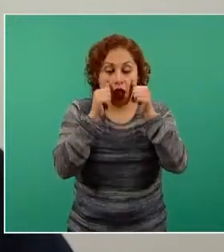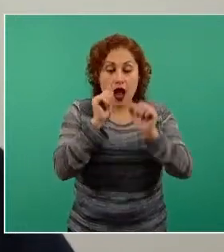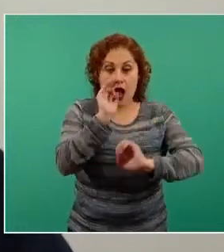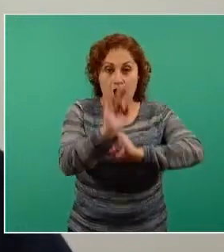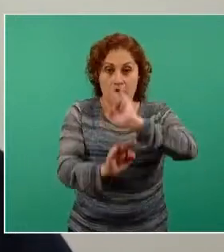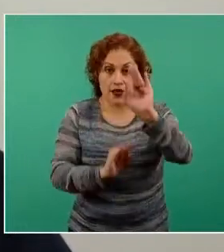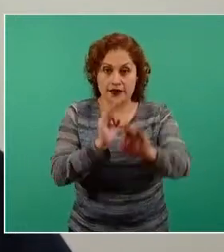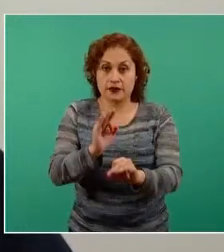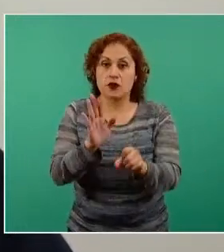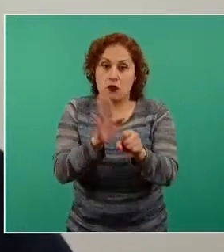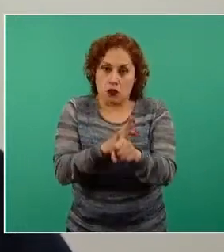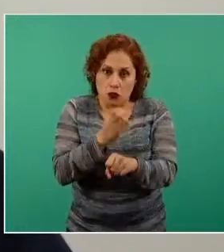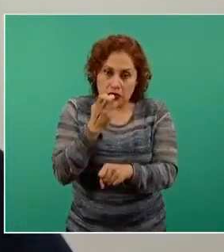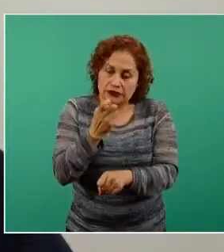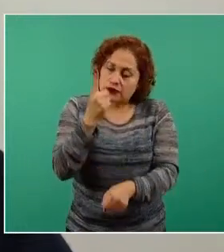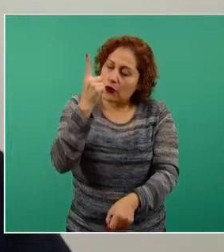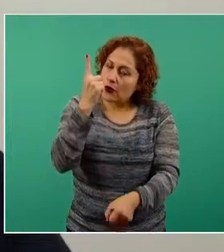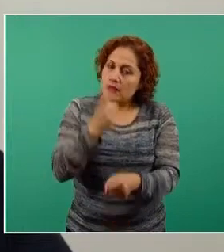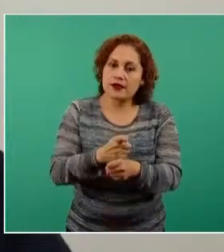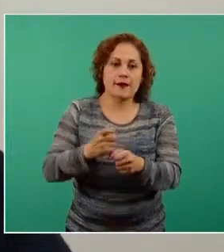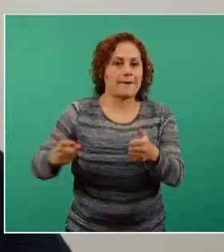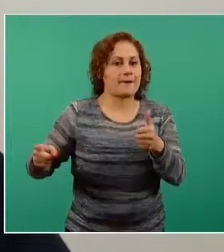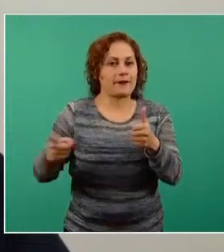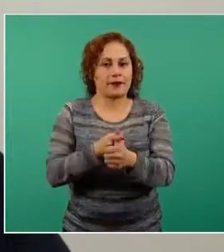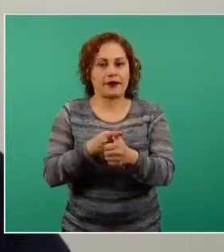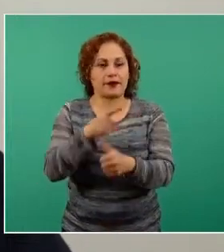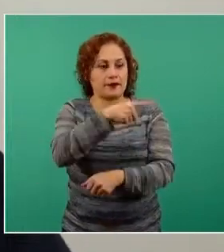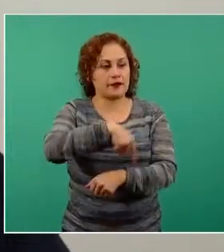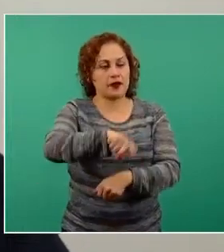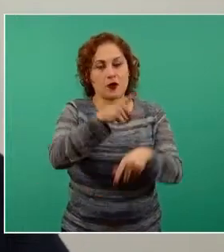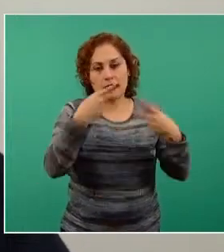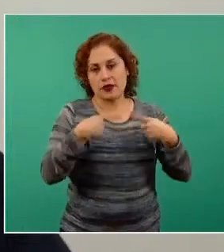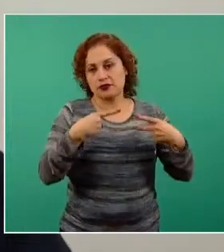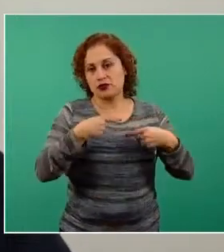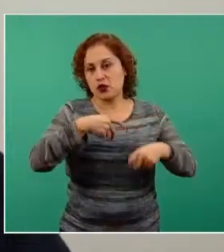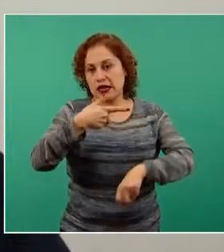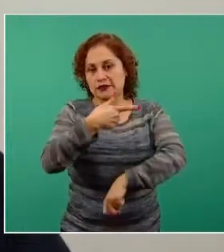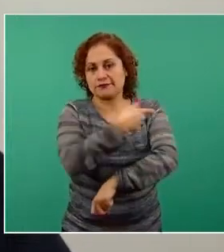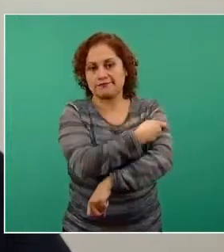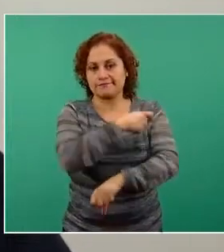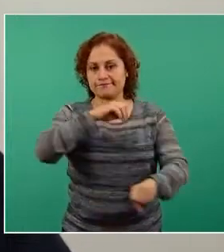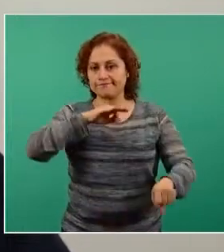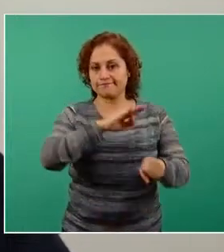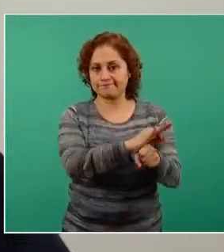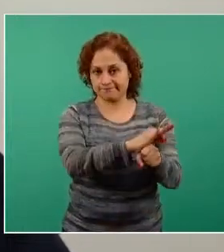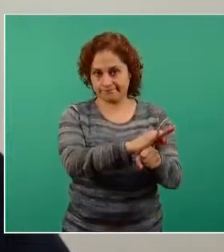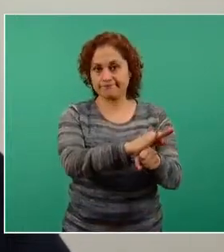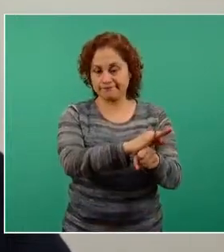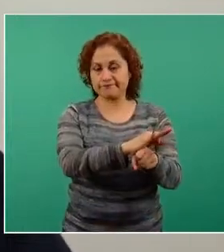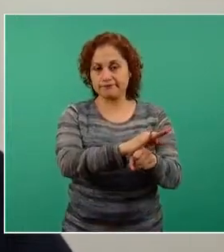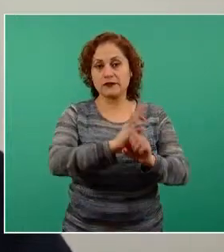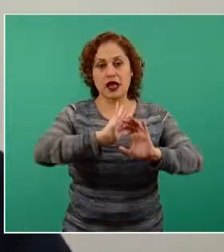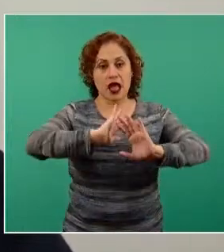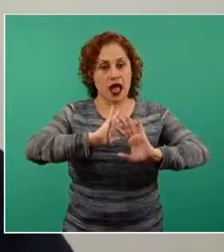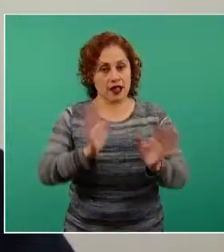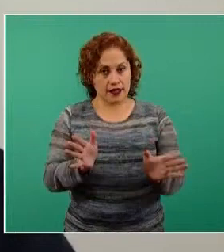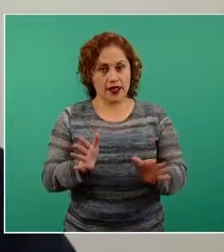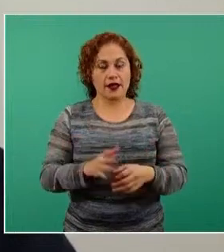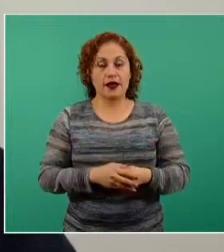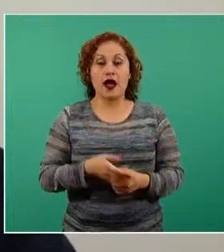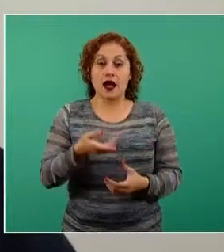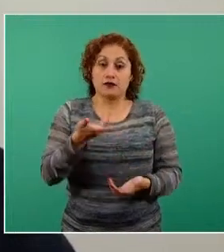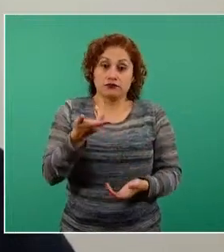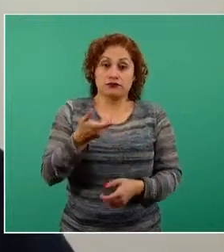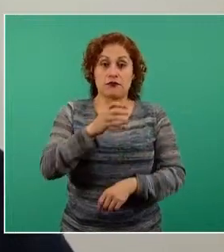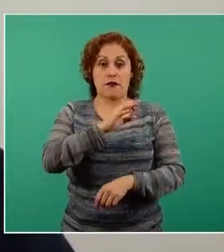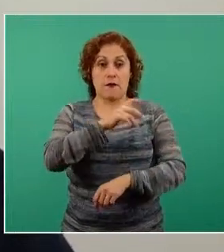ahí la importancia de tener a este grupo protegido ya con inmunidad adquirida a través